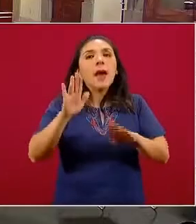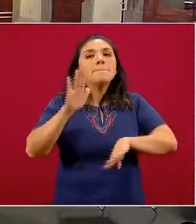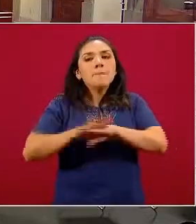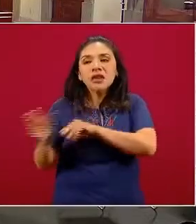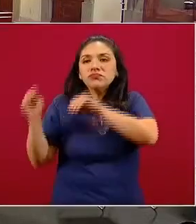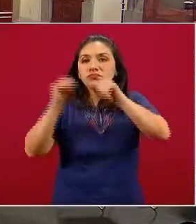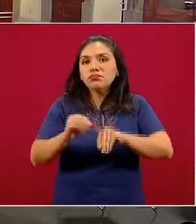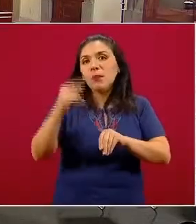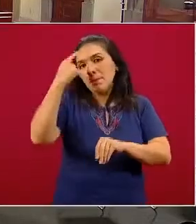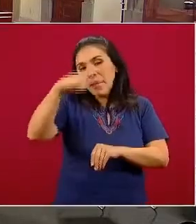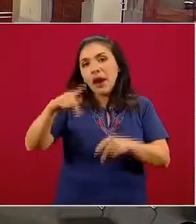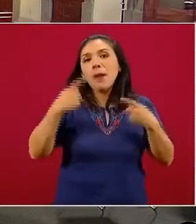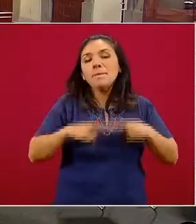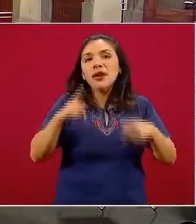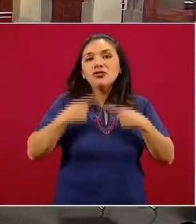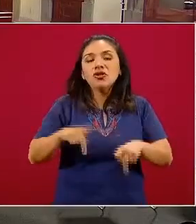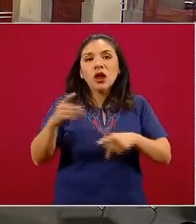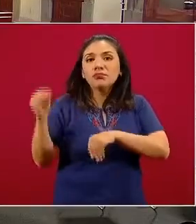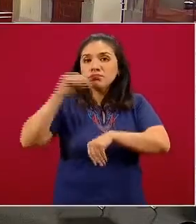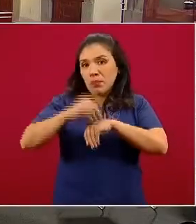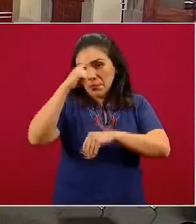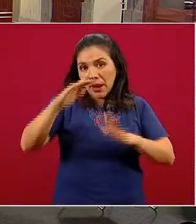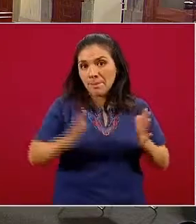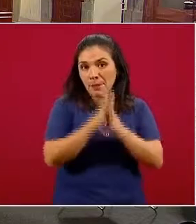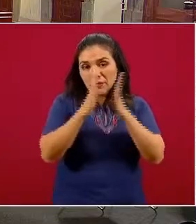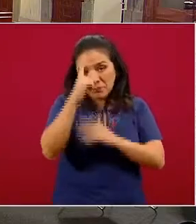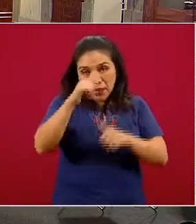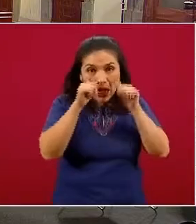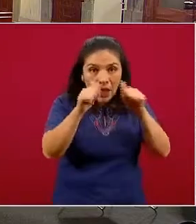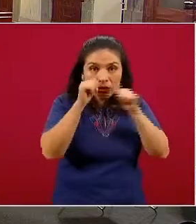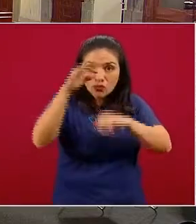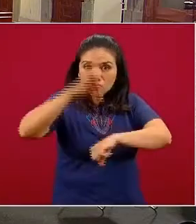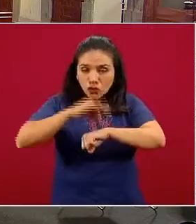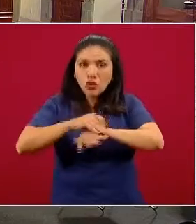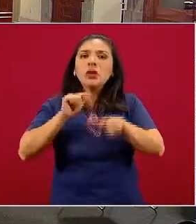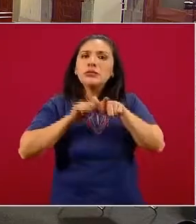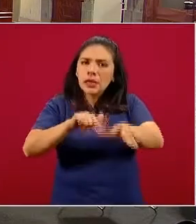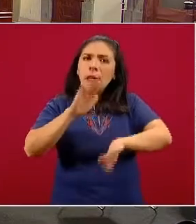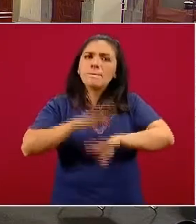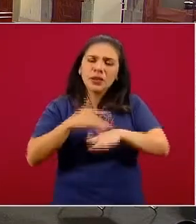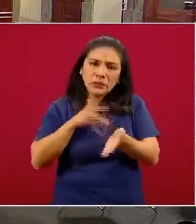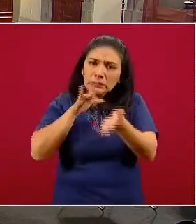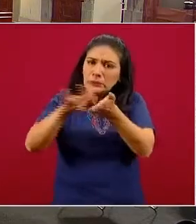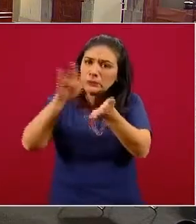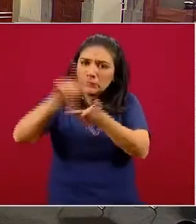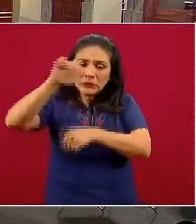recursos federales a personal que participa en la atención, y seguiremos apoyando al